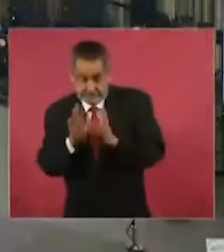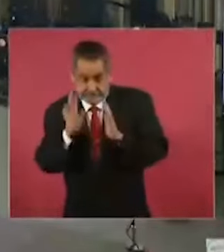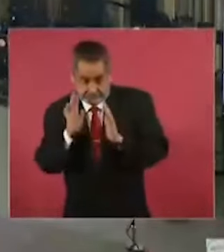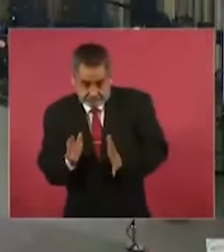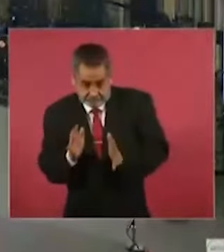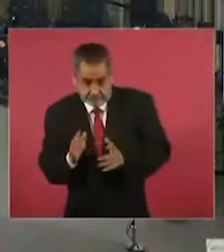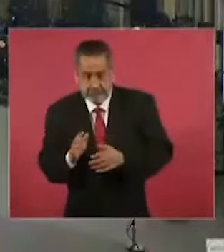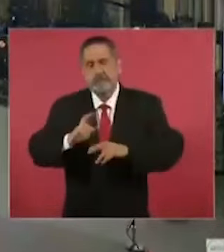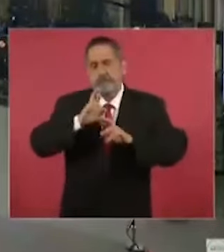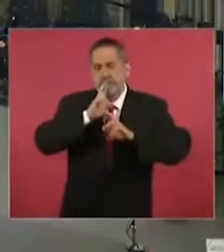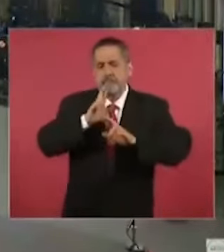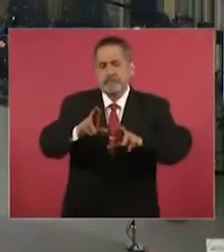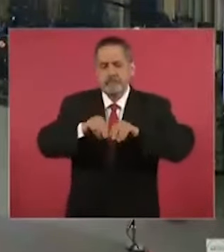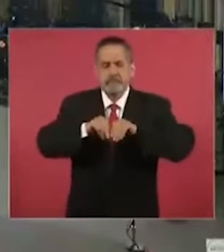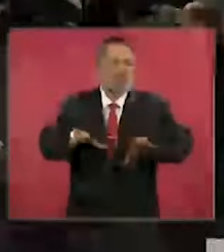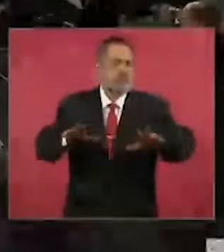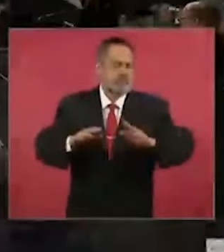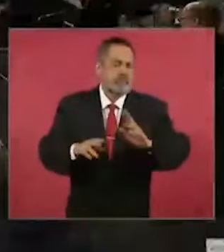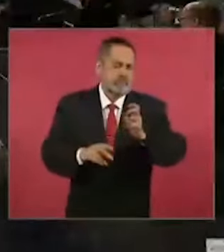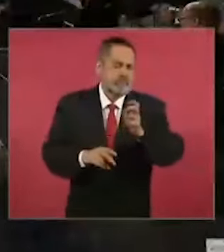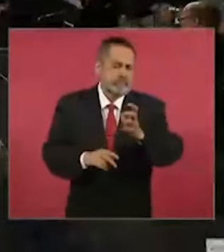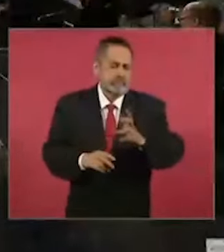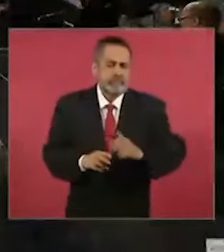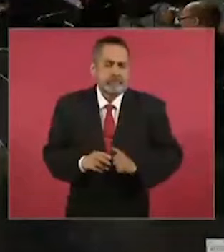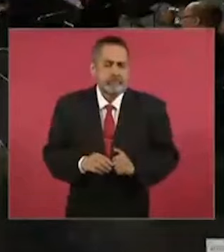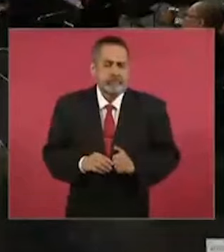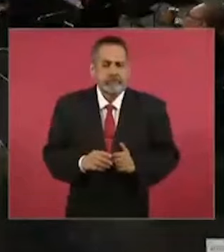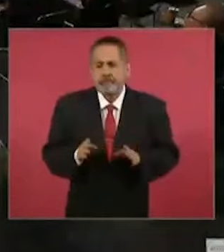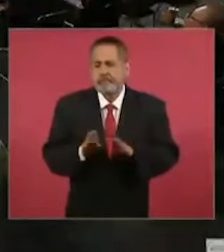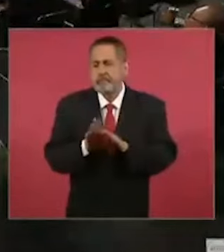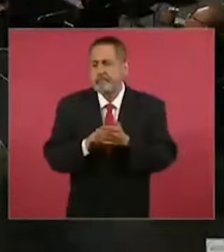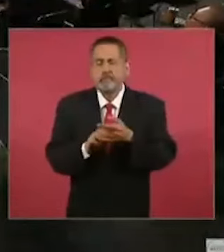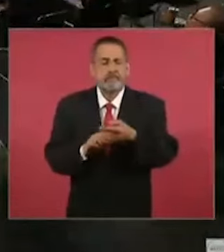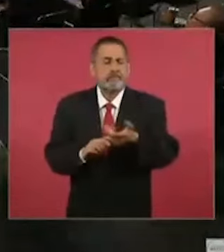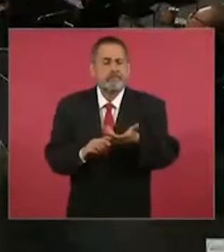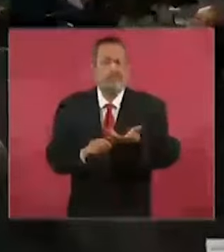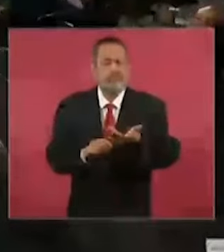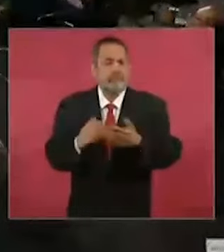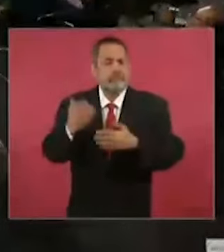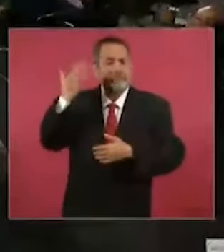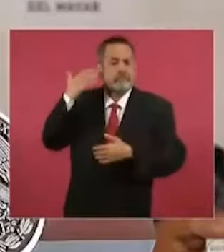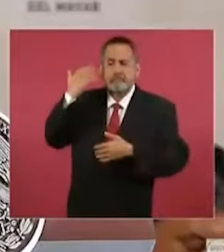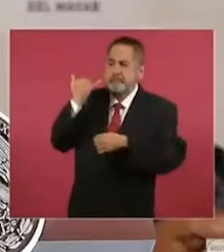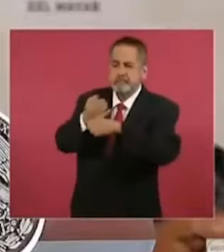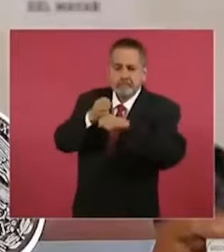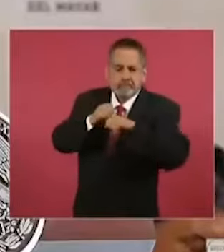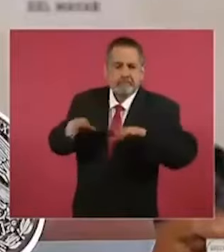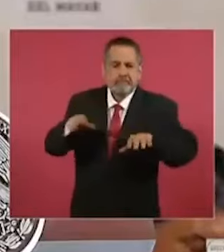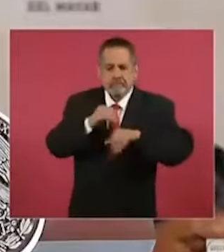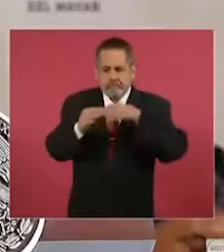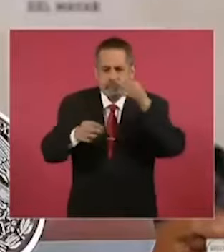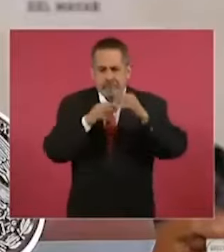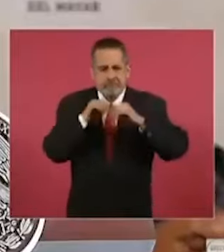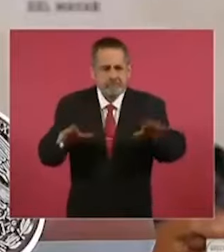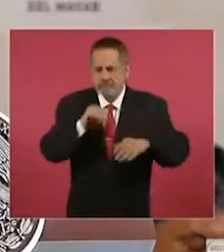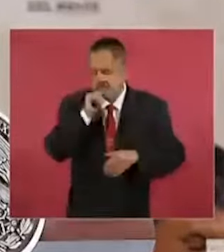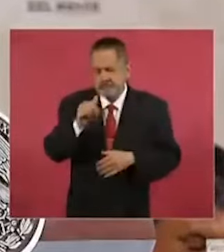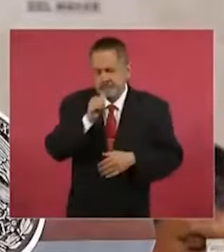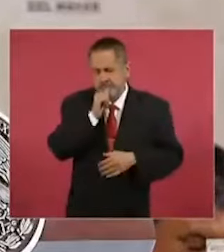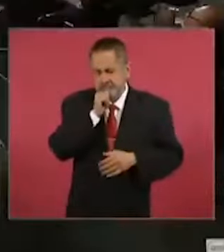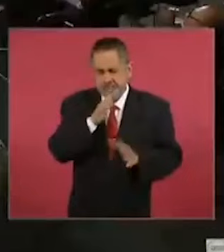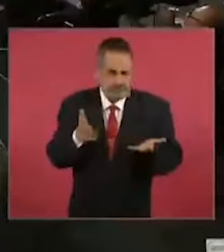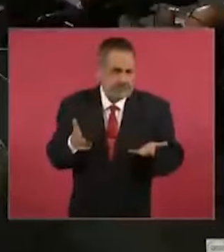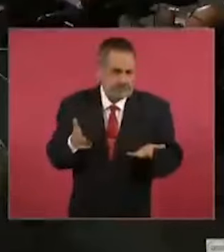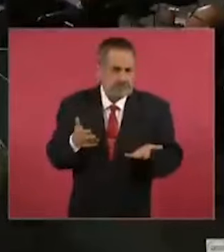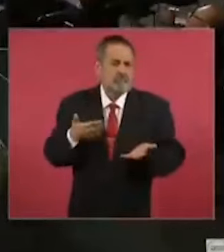se avanzó de manera importante Pues algún aún falta todavía por entregar en seres domésticos y se avanza con ello Jorge Armando una de las